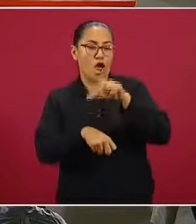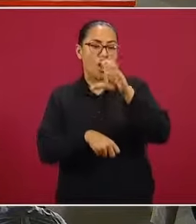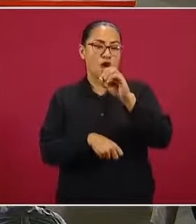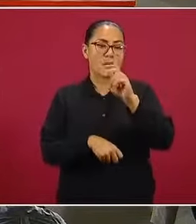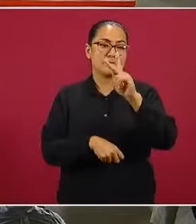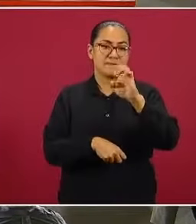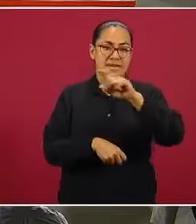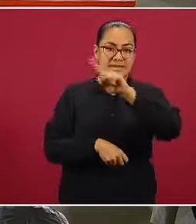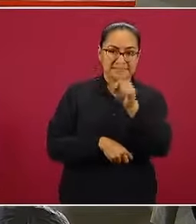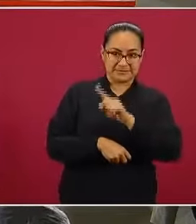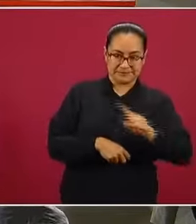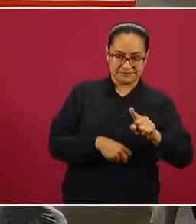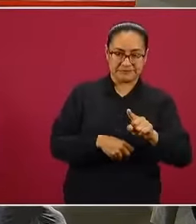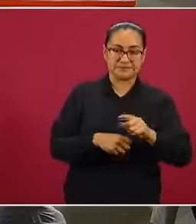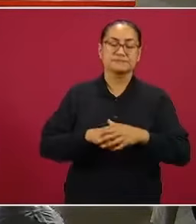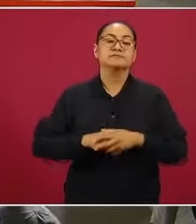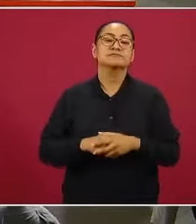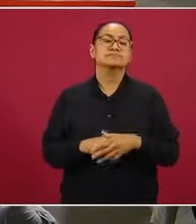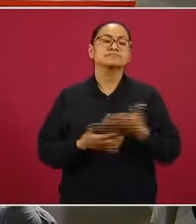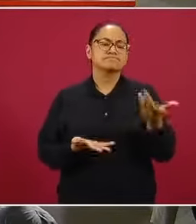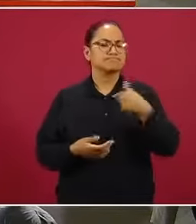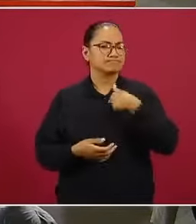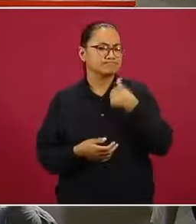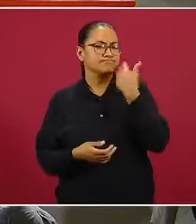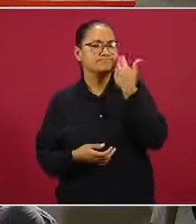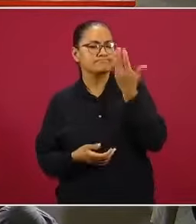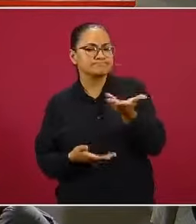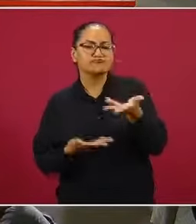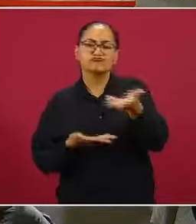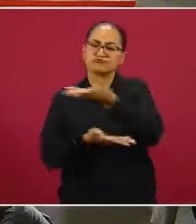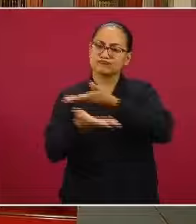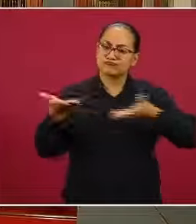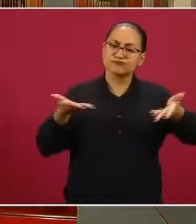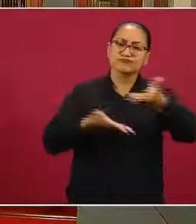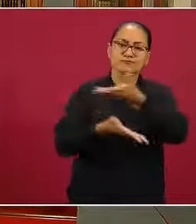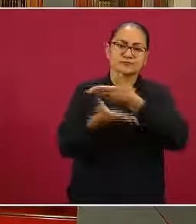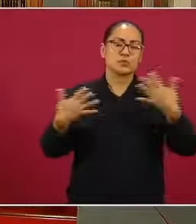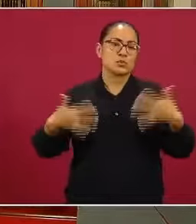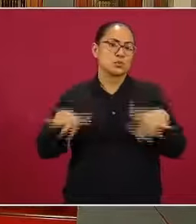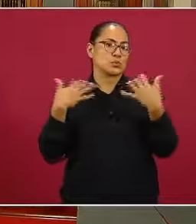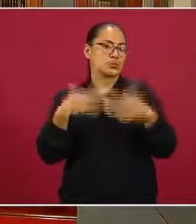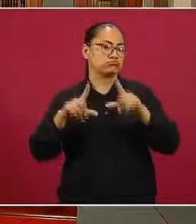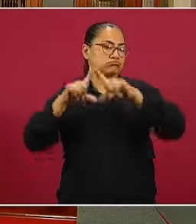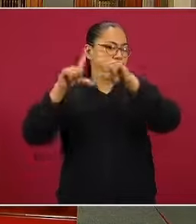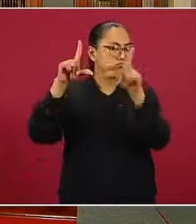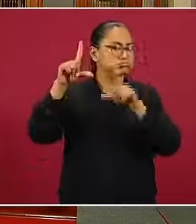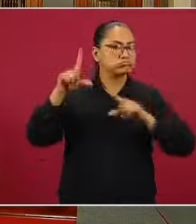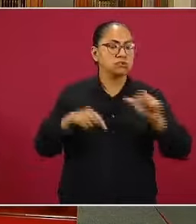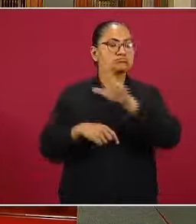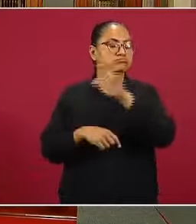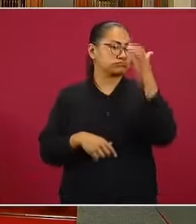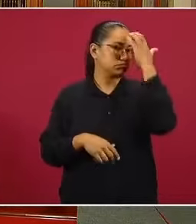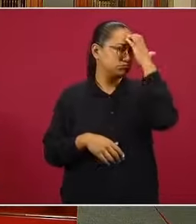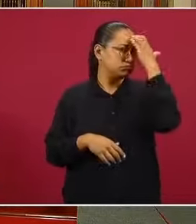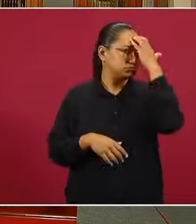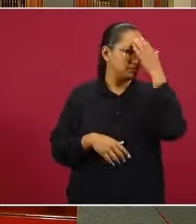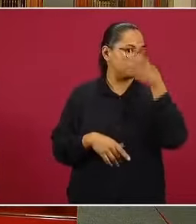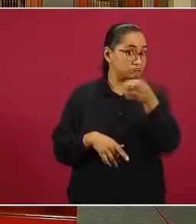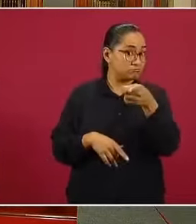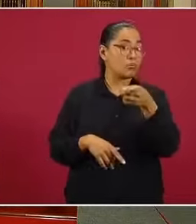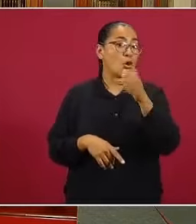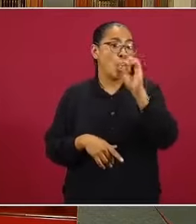ustedes compartir un importante reconocimiento que recibió México hoy día por parte de nuestro director general de la Organización Mundial de la